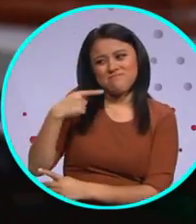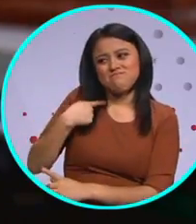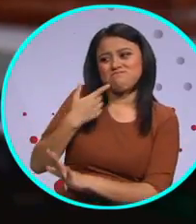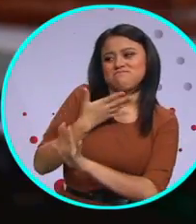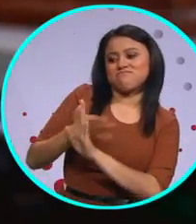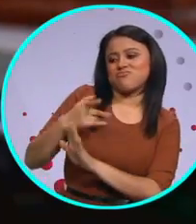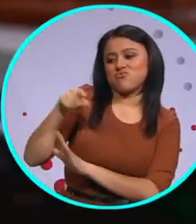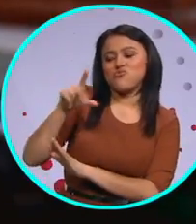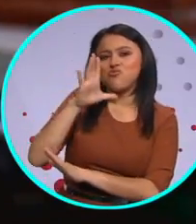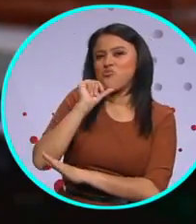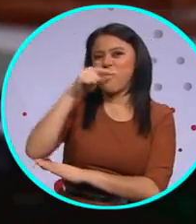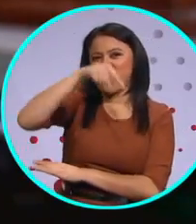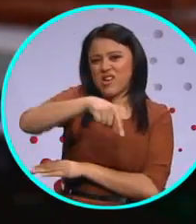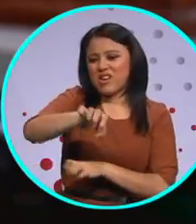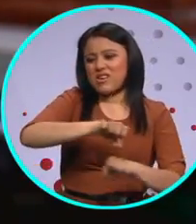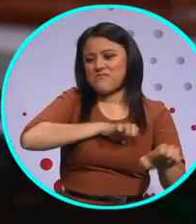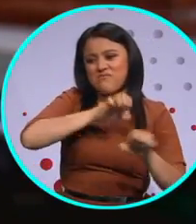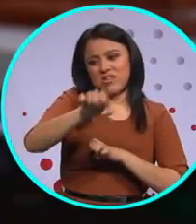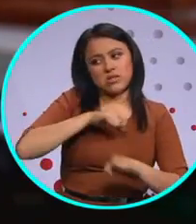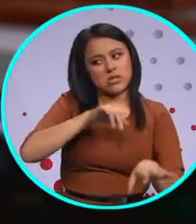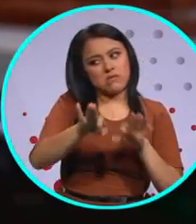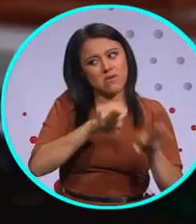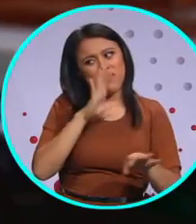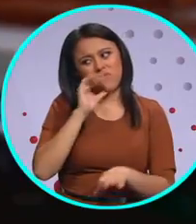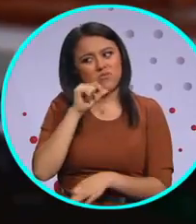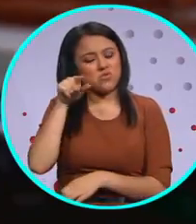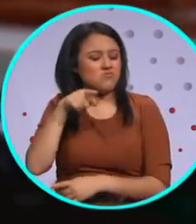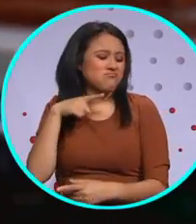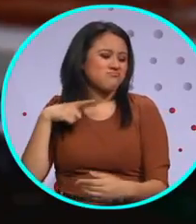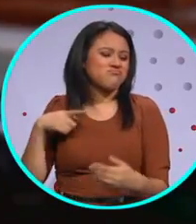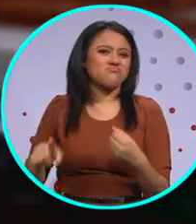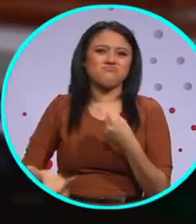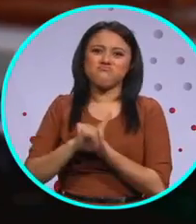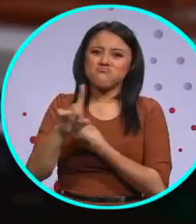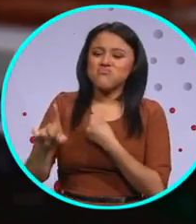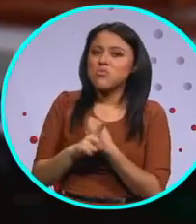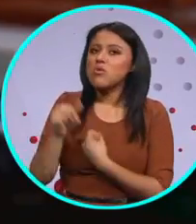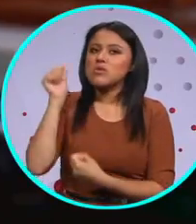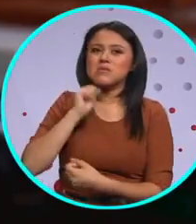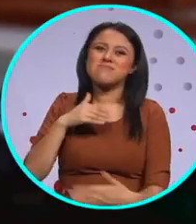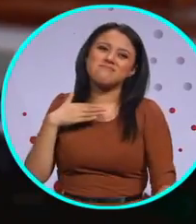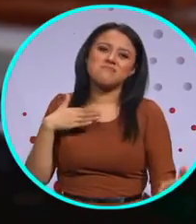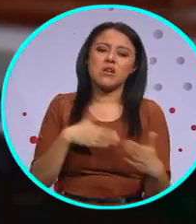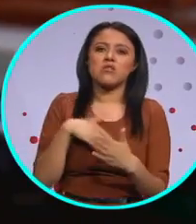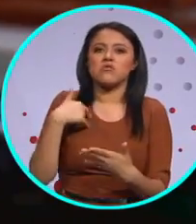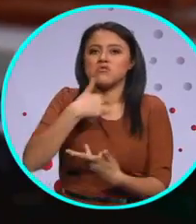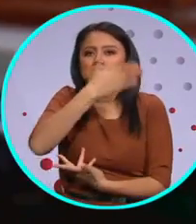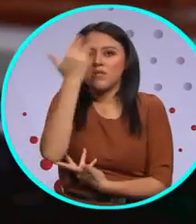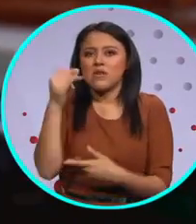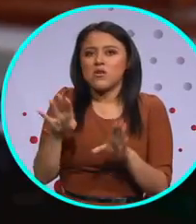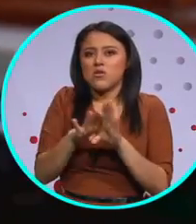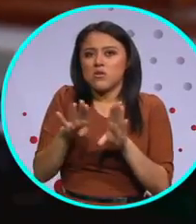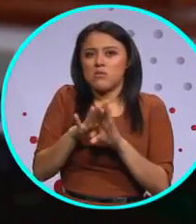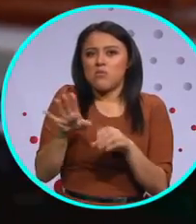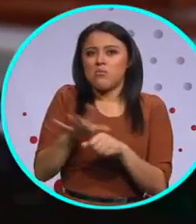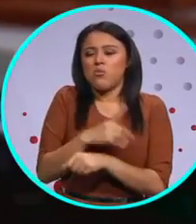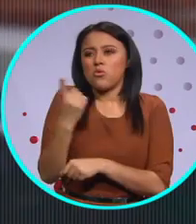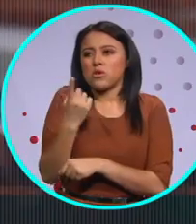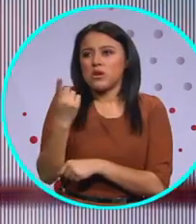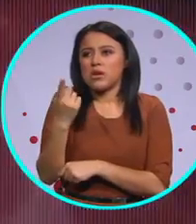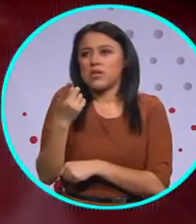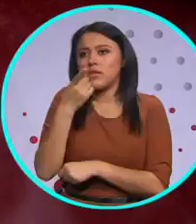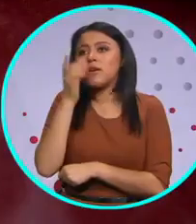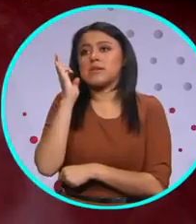un estorbo en su empresa, que era una piedra en el zapato de él y que no sabía dónde tenía la cabeza cuando me